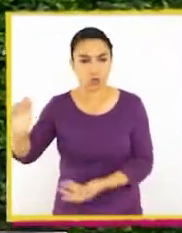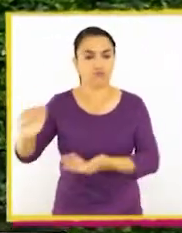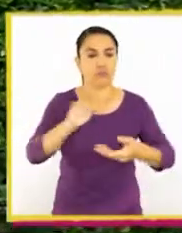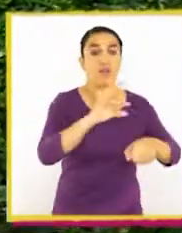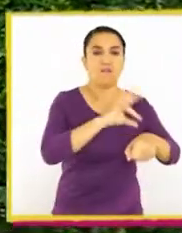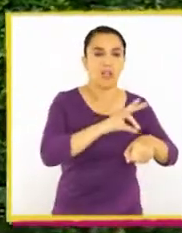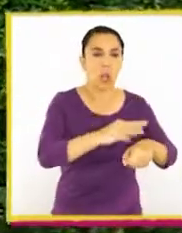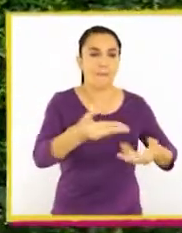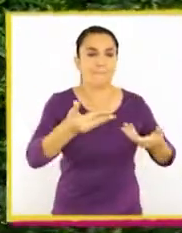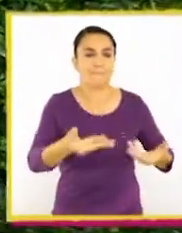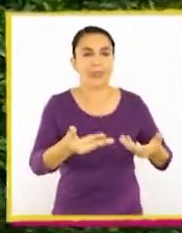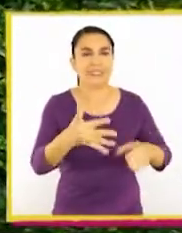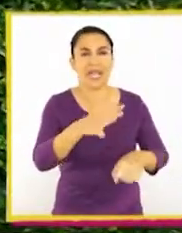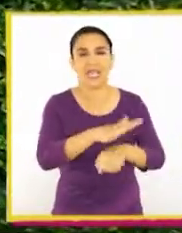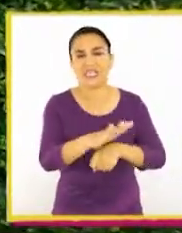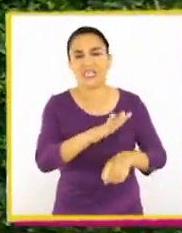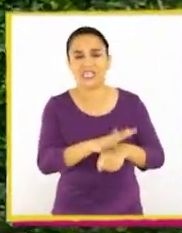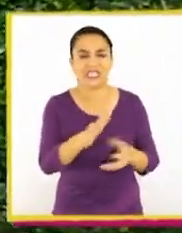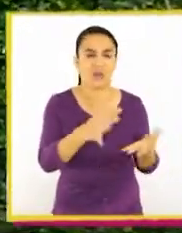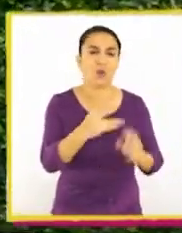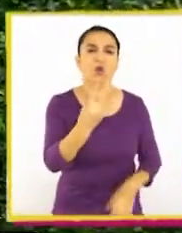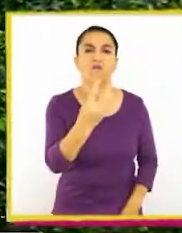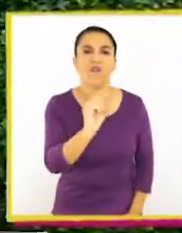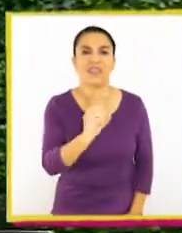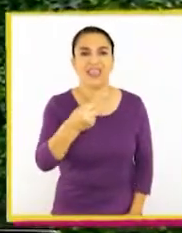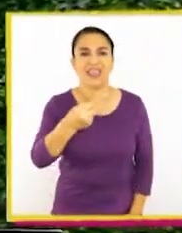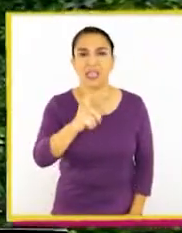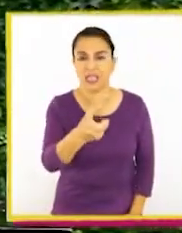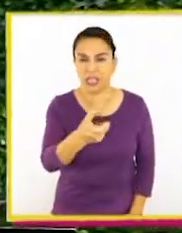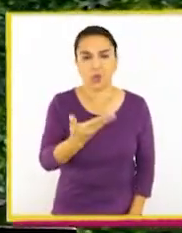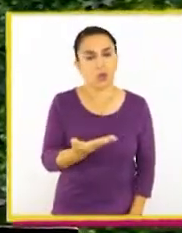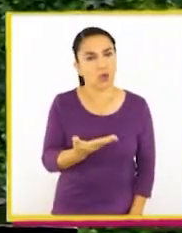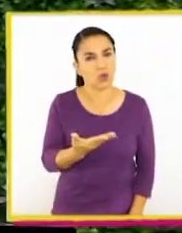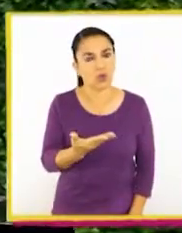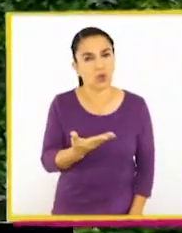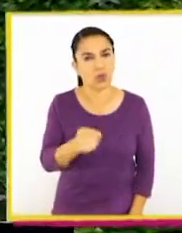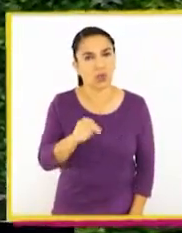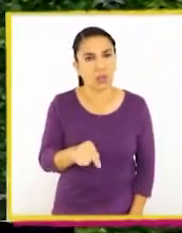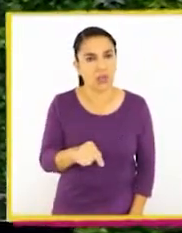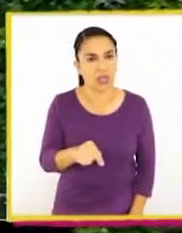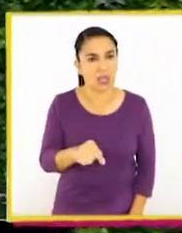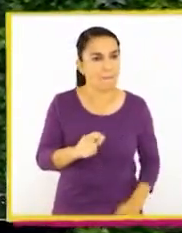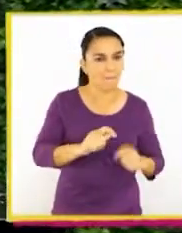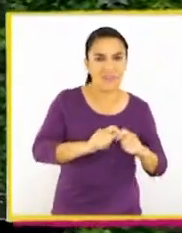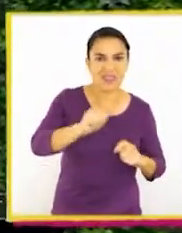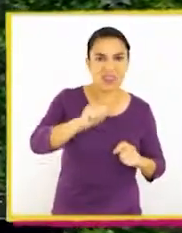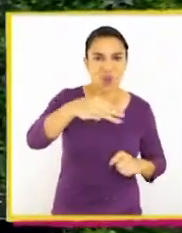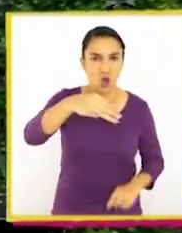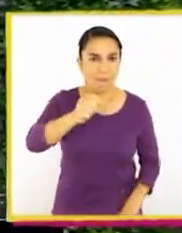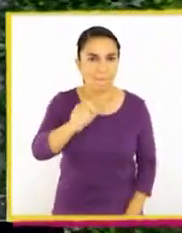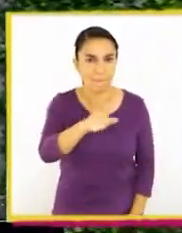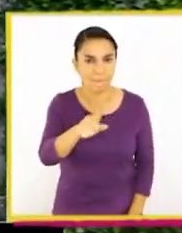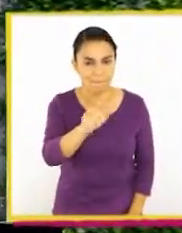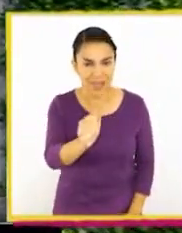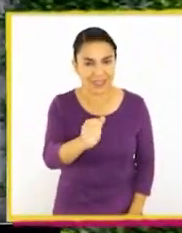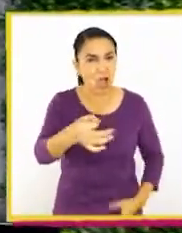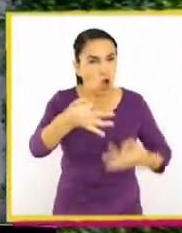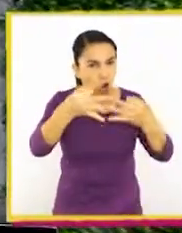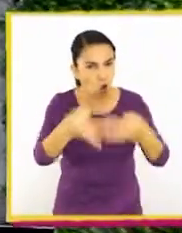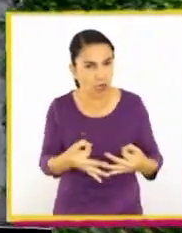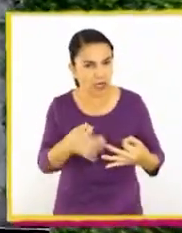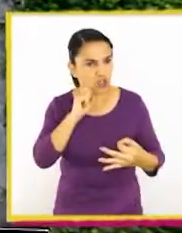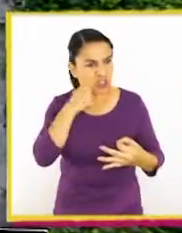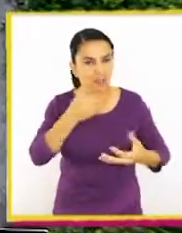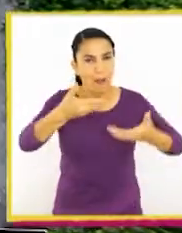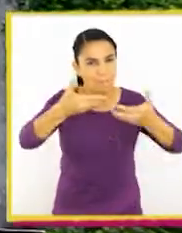que pesa entre 15 o 20 kilogramos? ¿Eh? Si están ocupando la unidad de medida de la masa, ¿es correcto